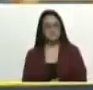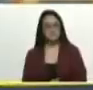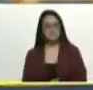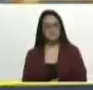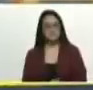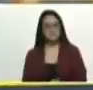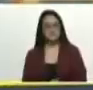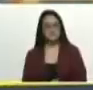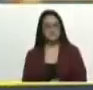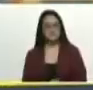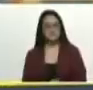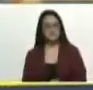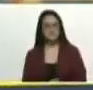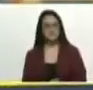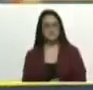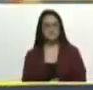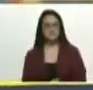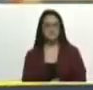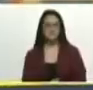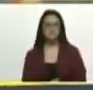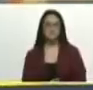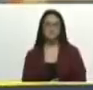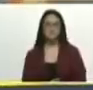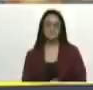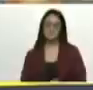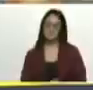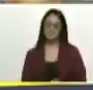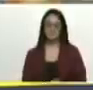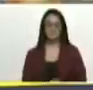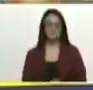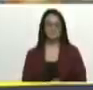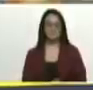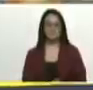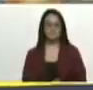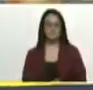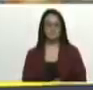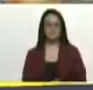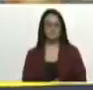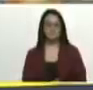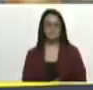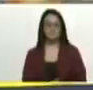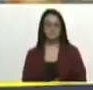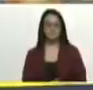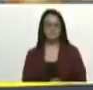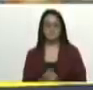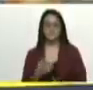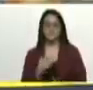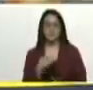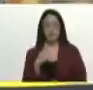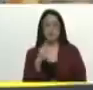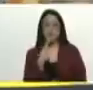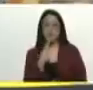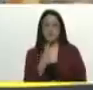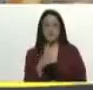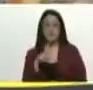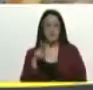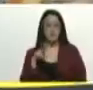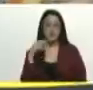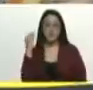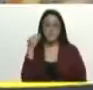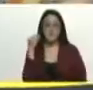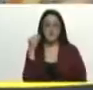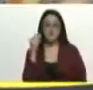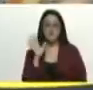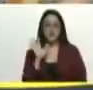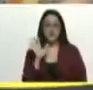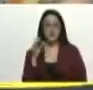Nunca pensé... A ver, nunca soñé. No les duele. decir que nunca pensé o que